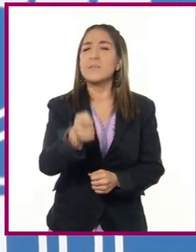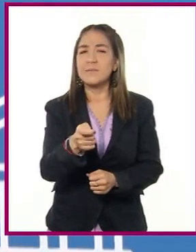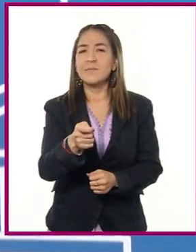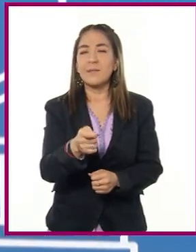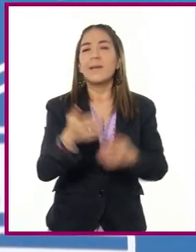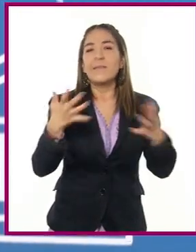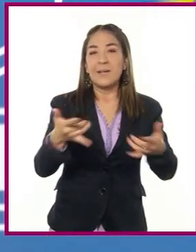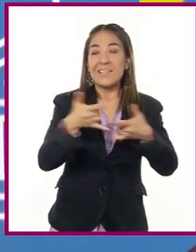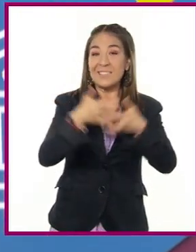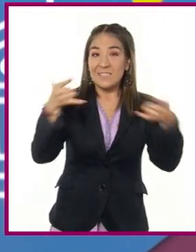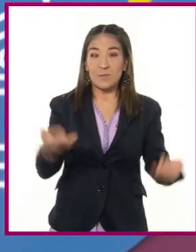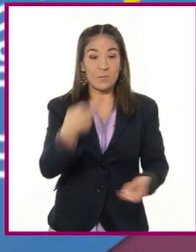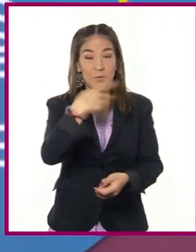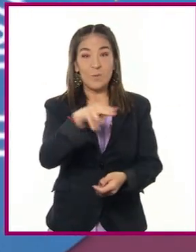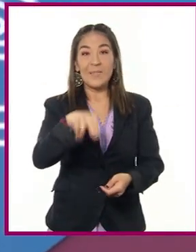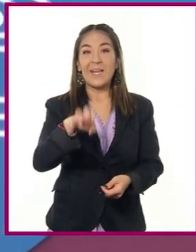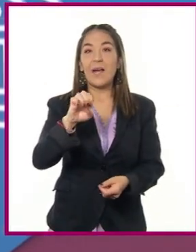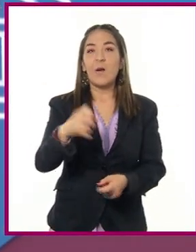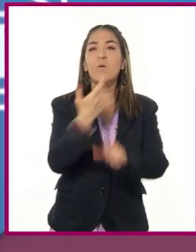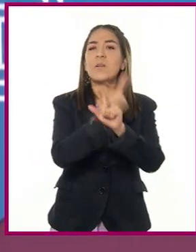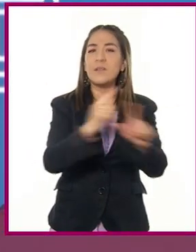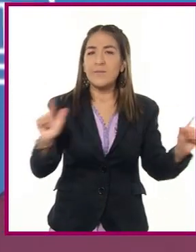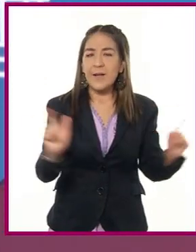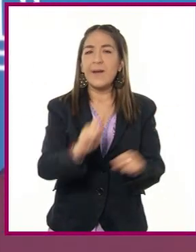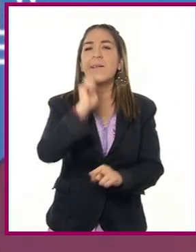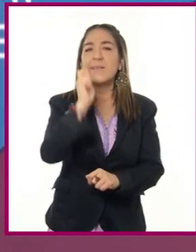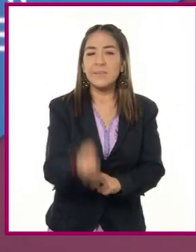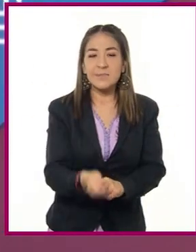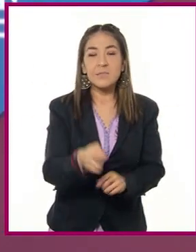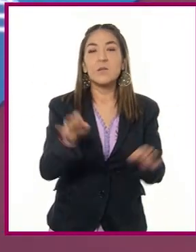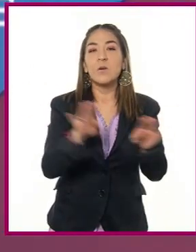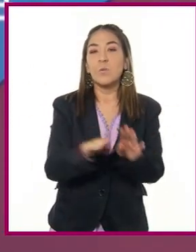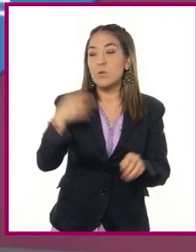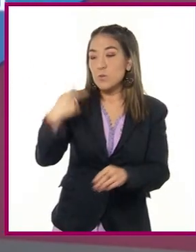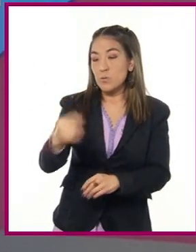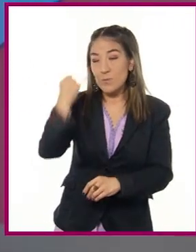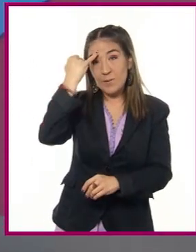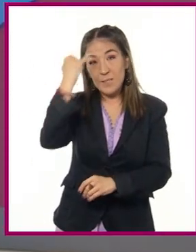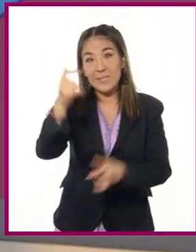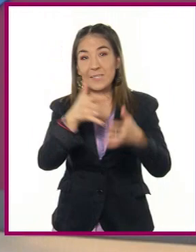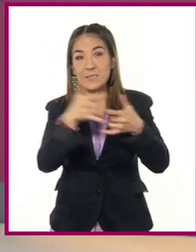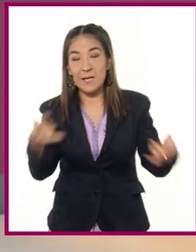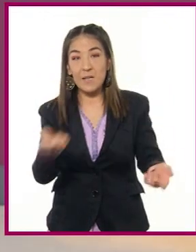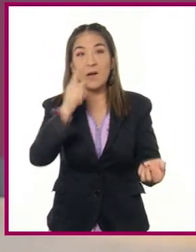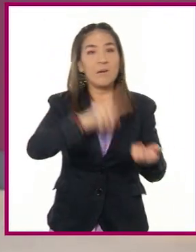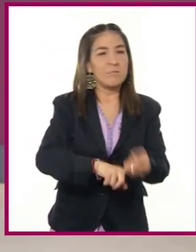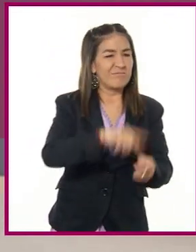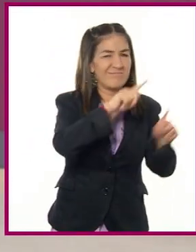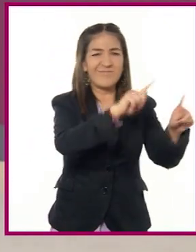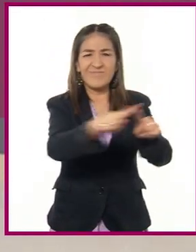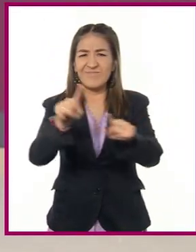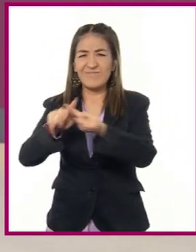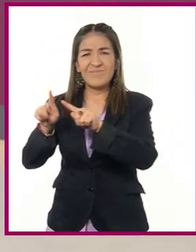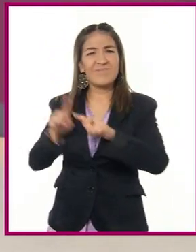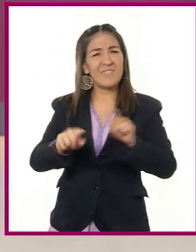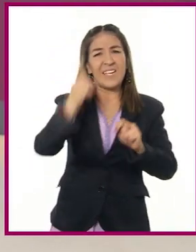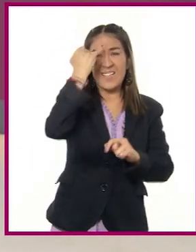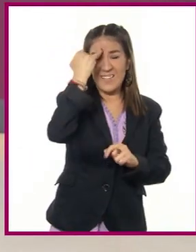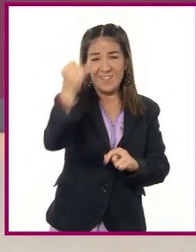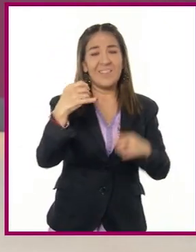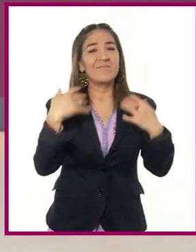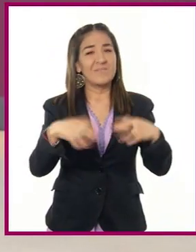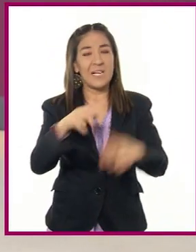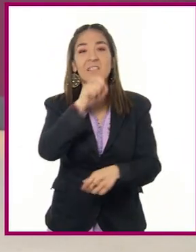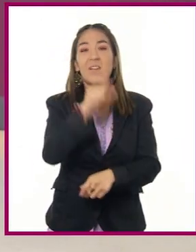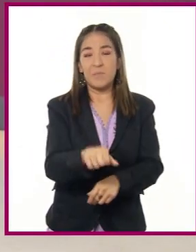que la historia del neoliberalismo es de un lado historia de las ideas y de ideas bastante diferentes, y de otro